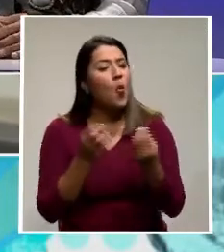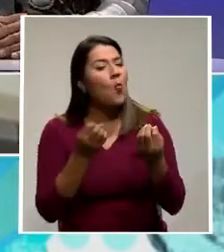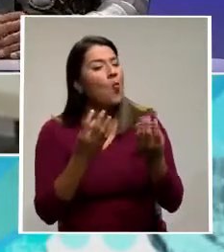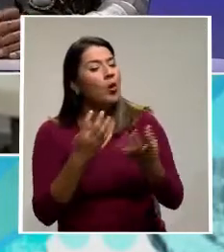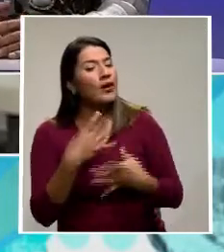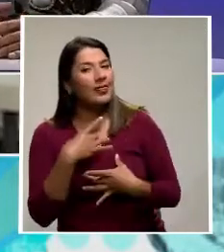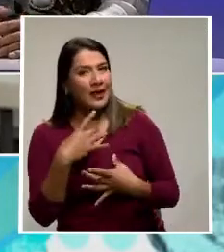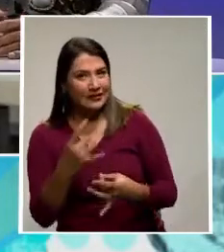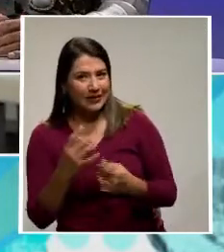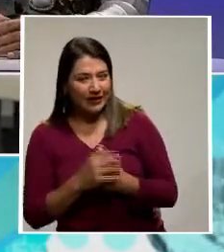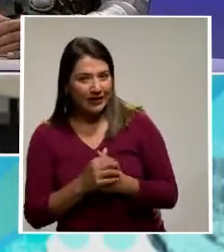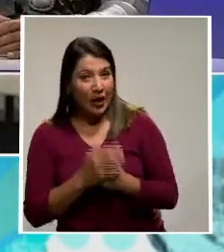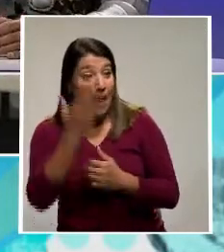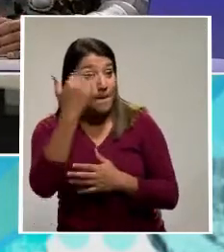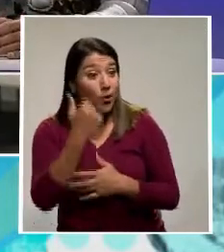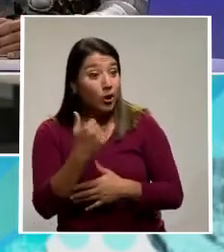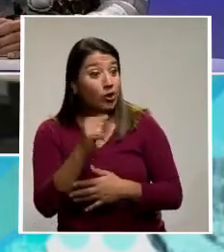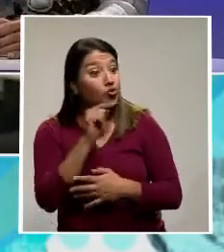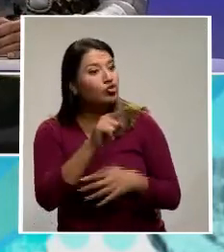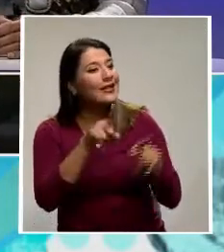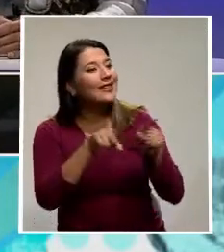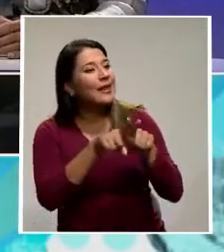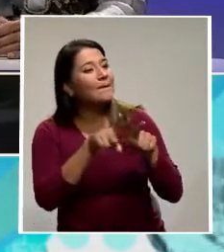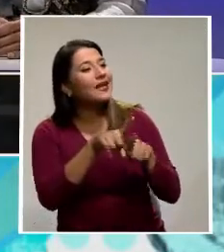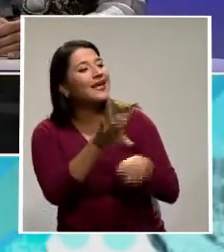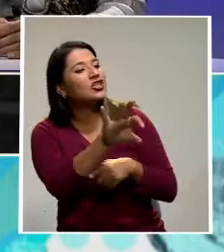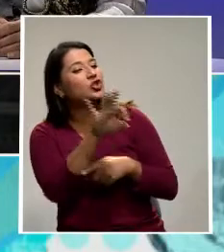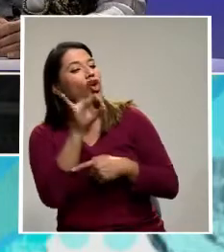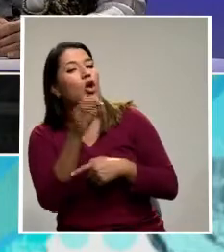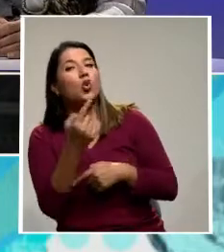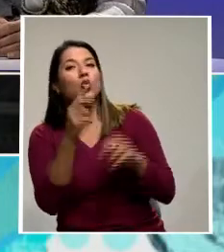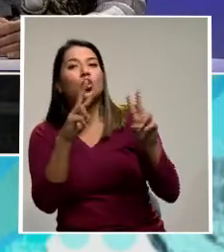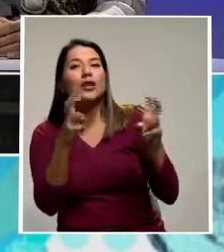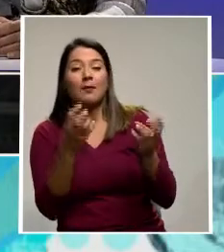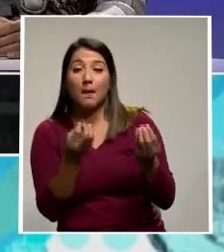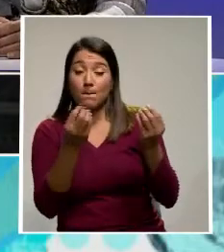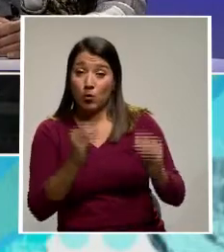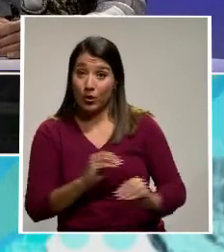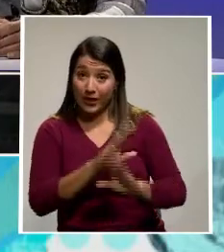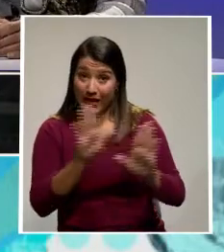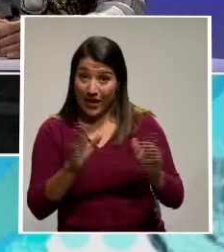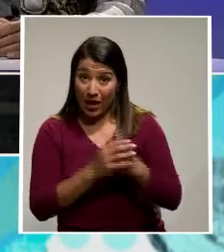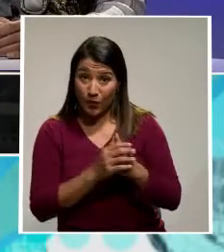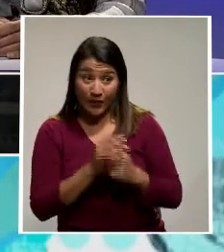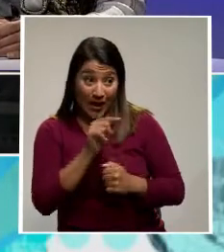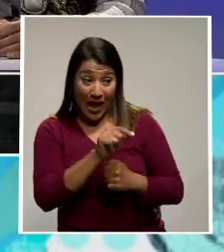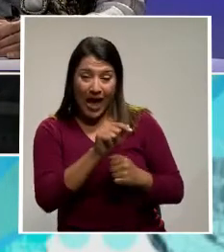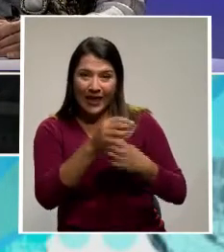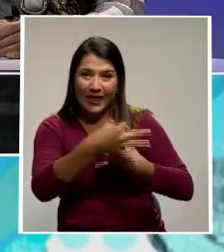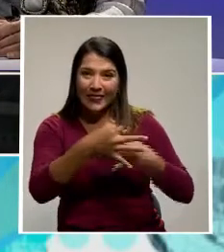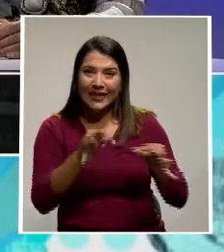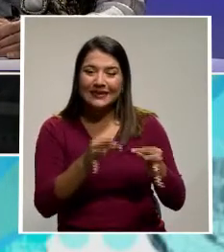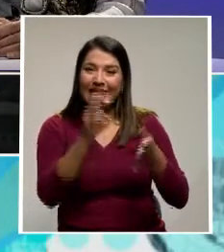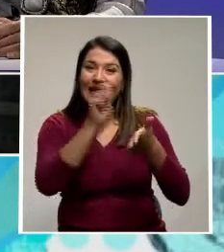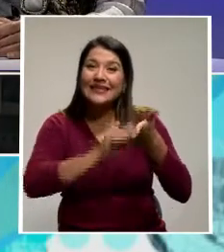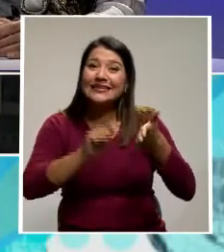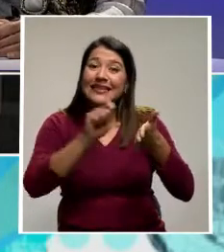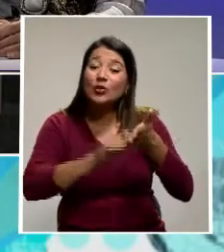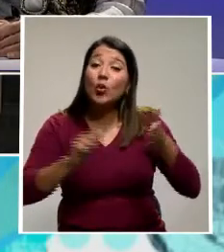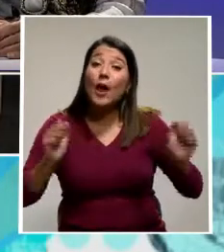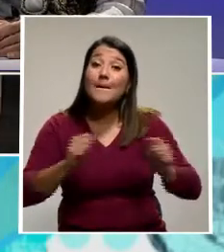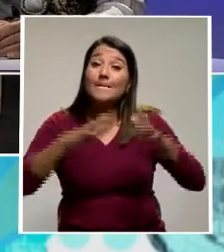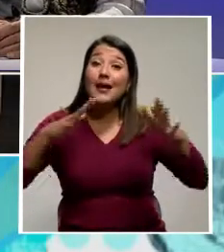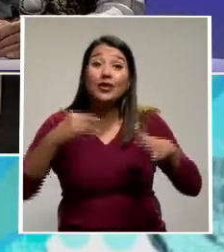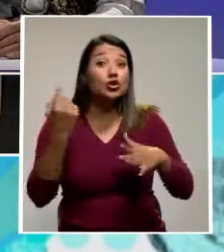interesante porque además haces una elección muy clara. En estos talleres de escritura mágica solo